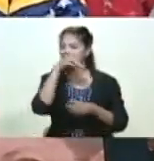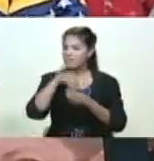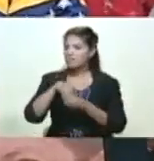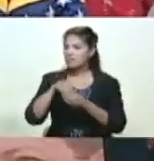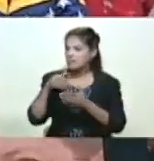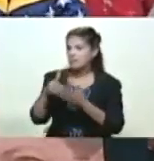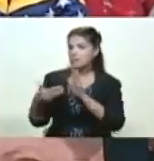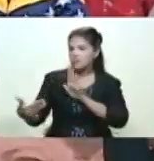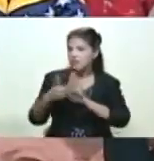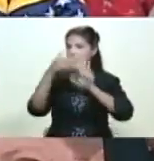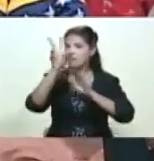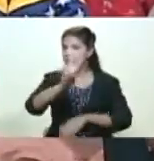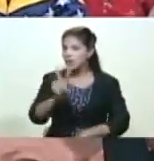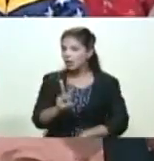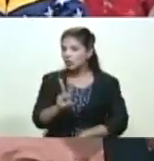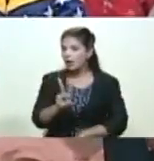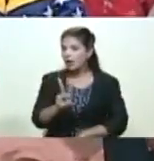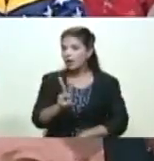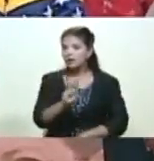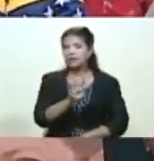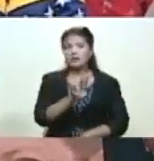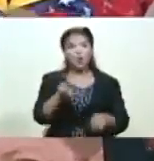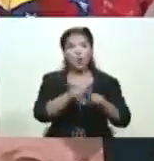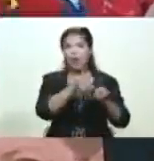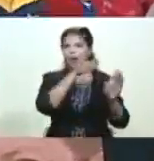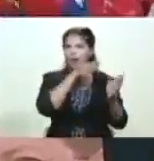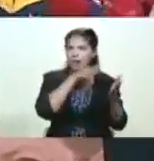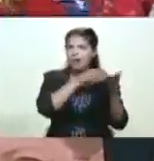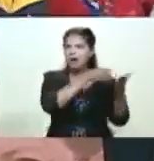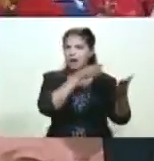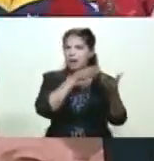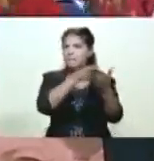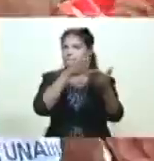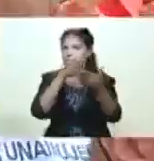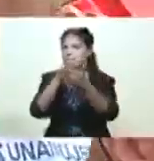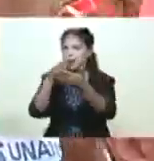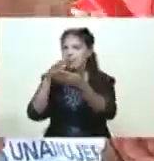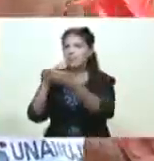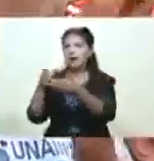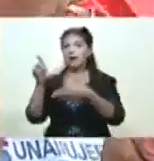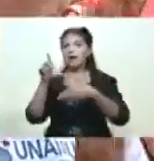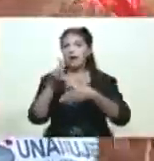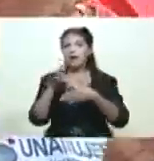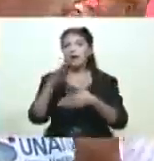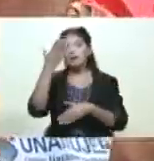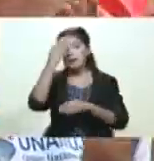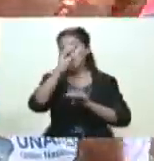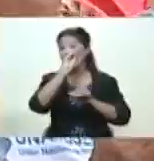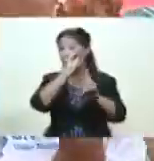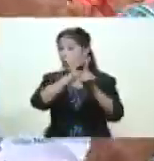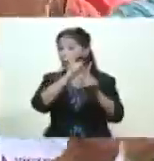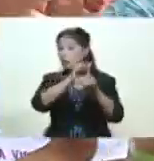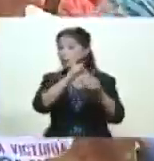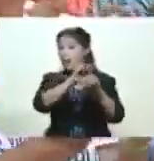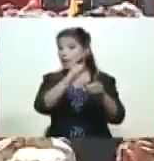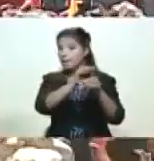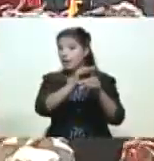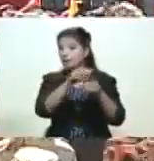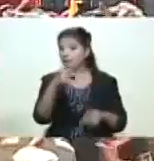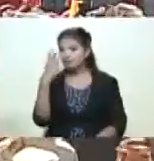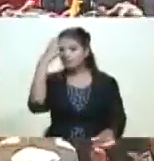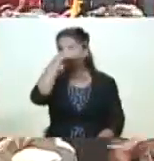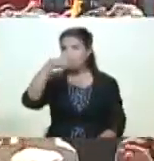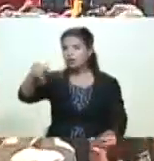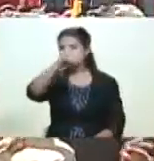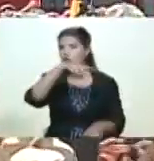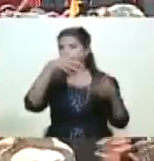Venezuela se está metiendo con todos los pueblos de América Latina y el Caribe. Que lo sepa Donald Trump y los